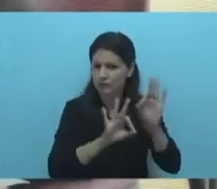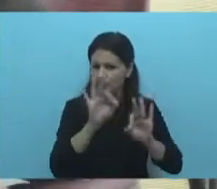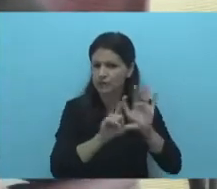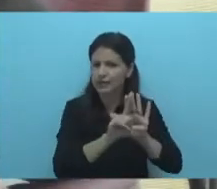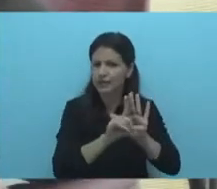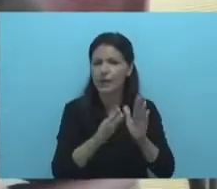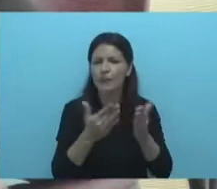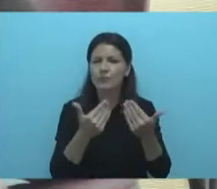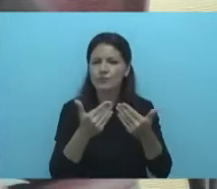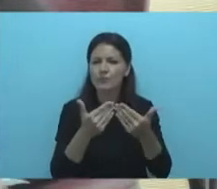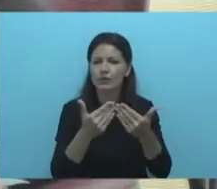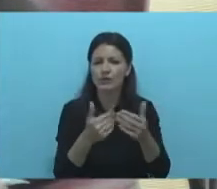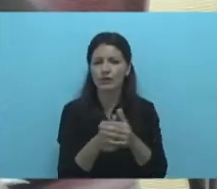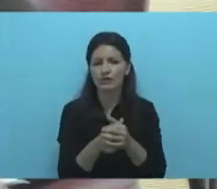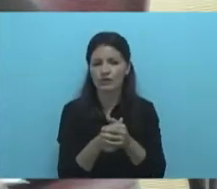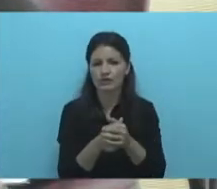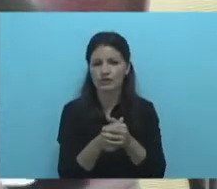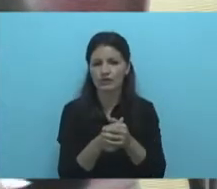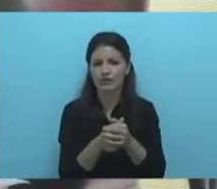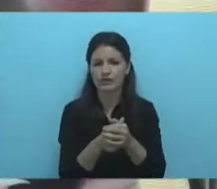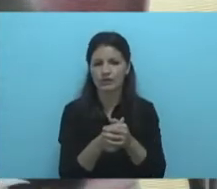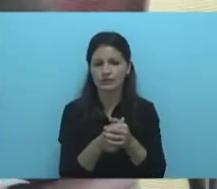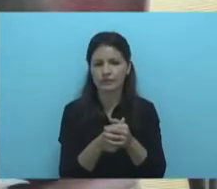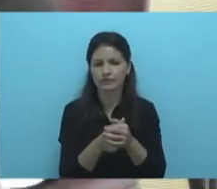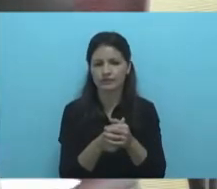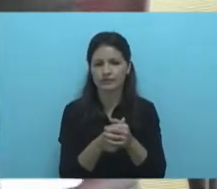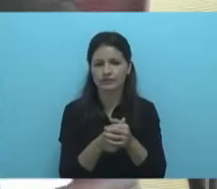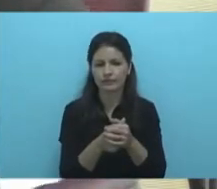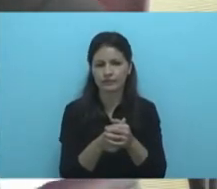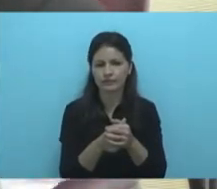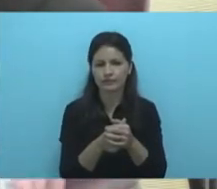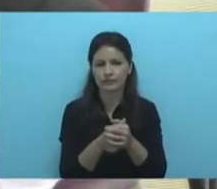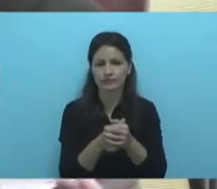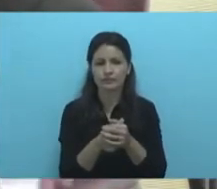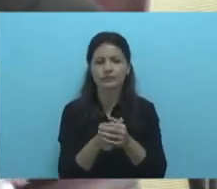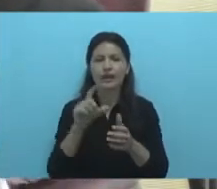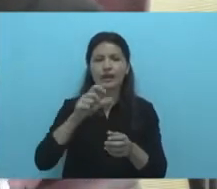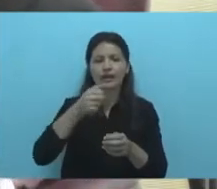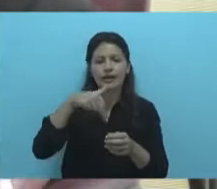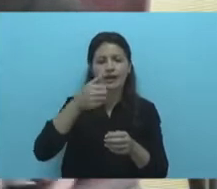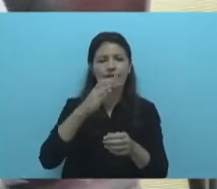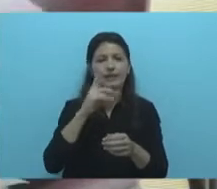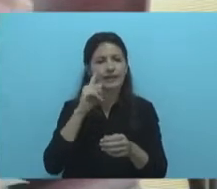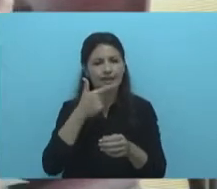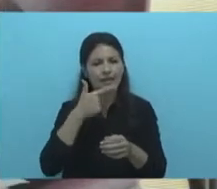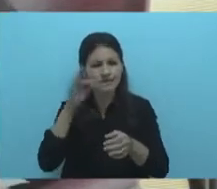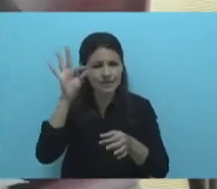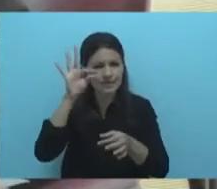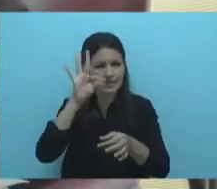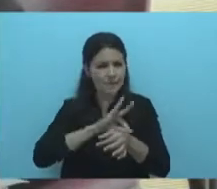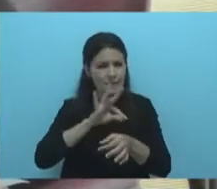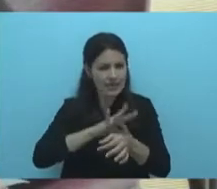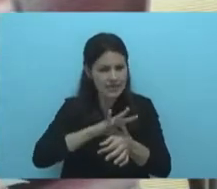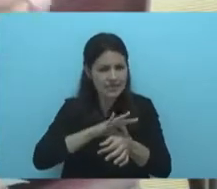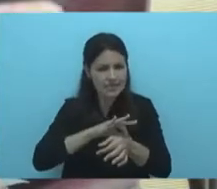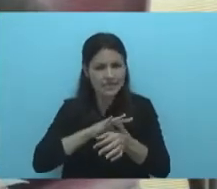ver por detrás de este proyecto. Que quede claro que voy a defender siempre el uso de cannabis medicinal en todas aquellas personas que lo